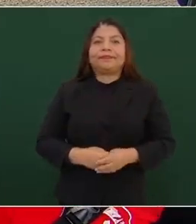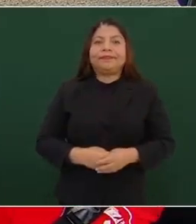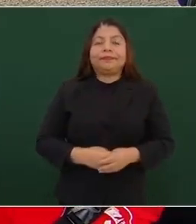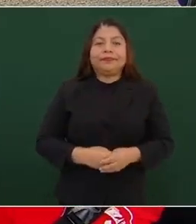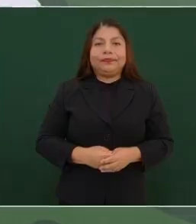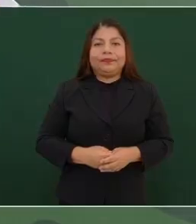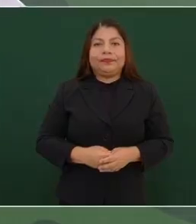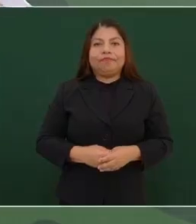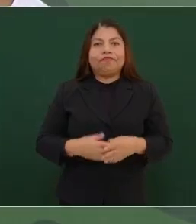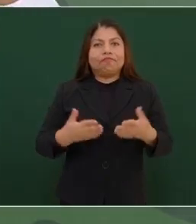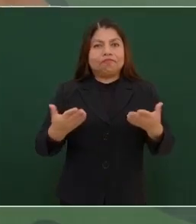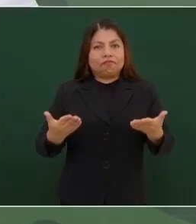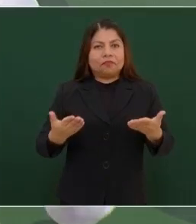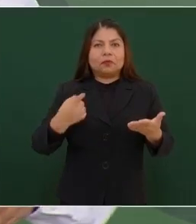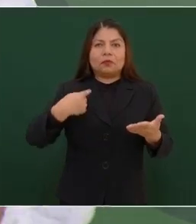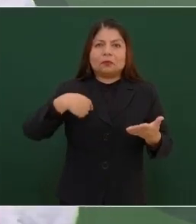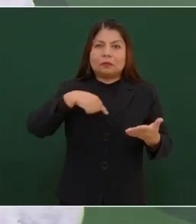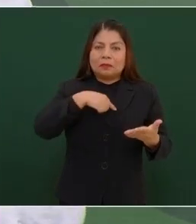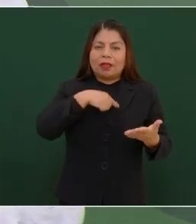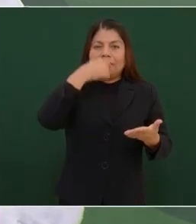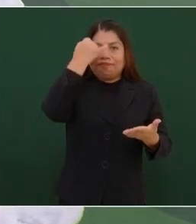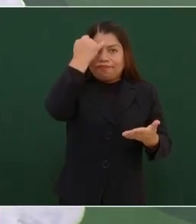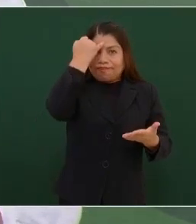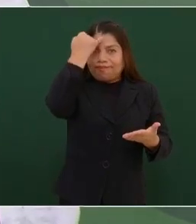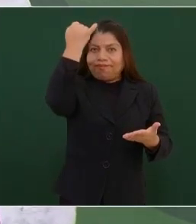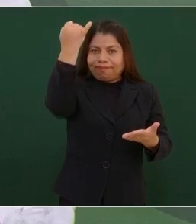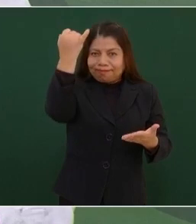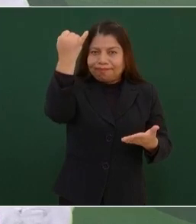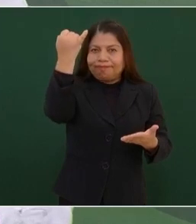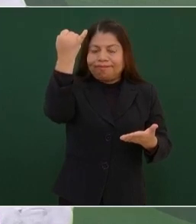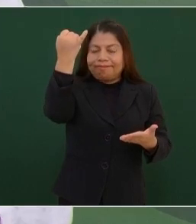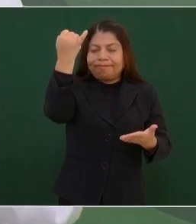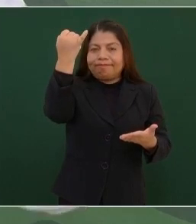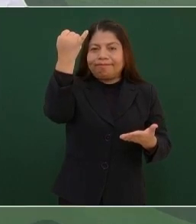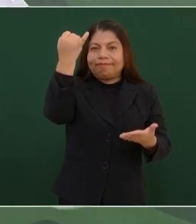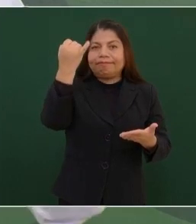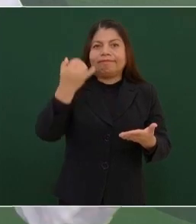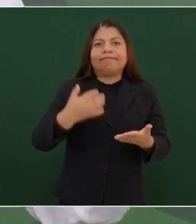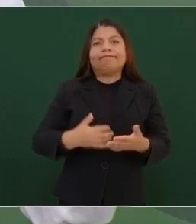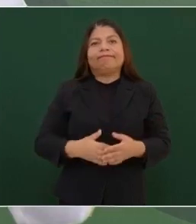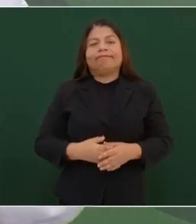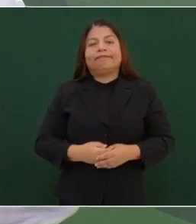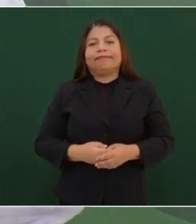¿Qué estamos pensando? Lo ideal, y